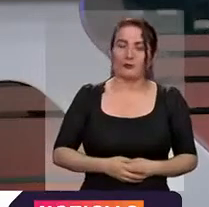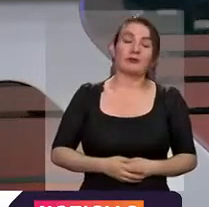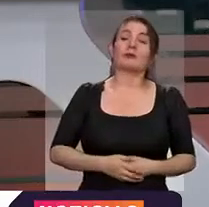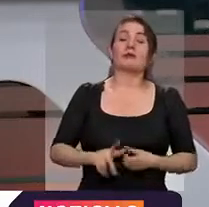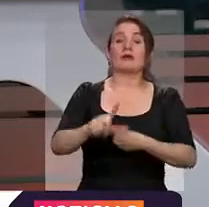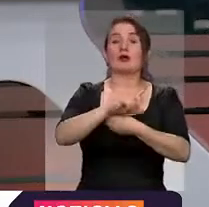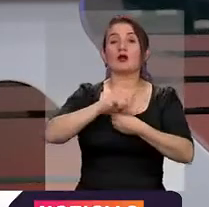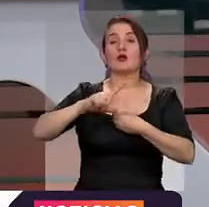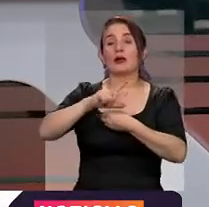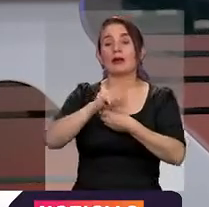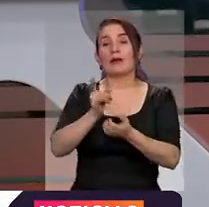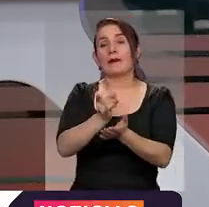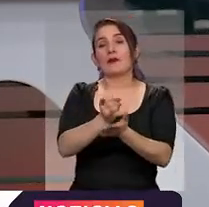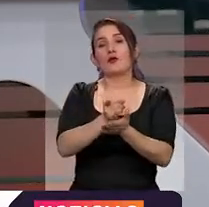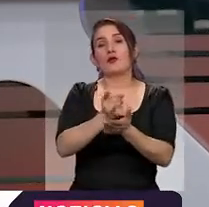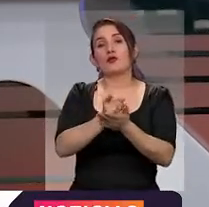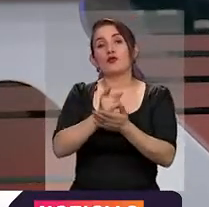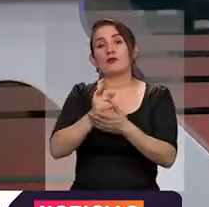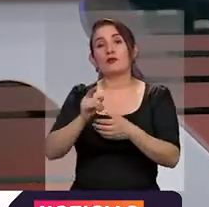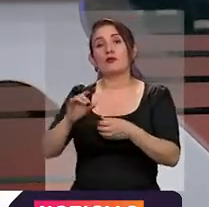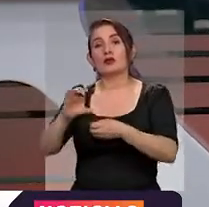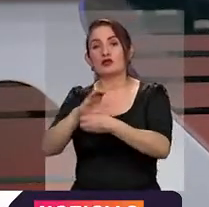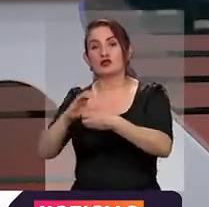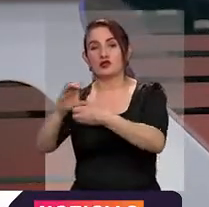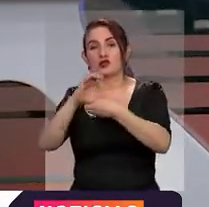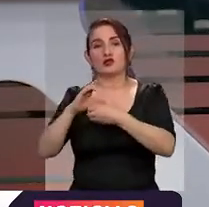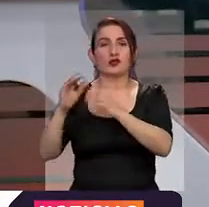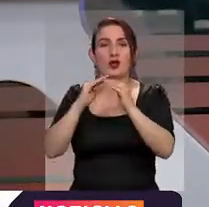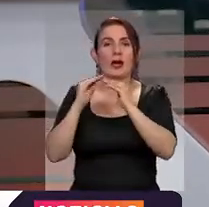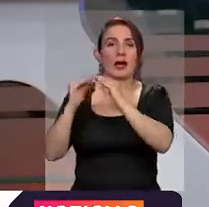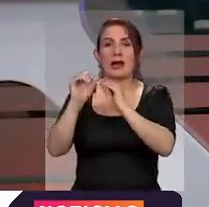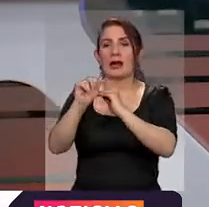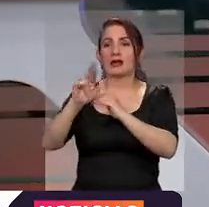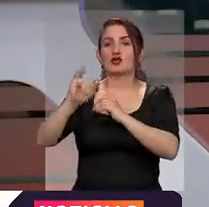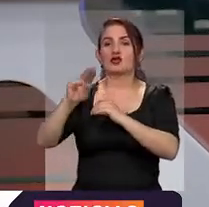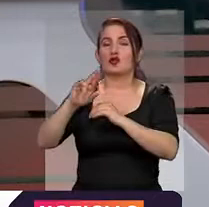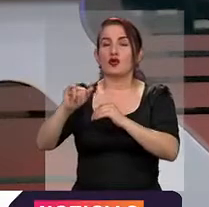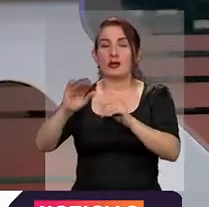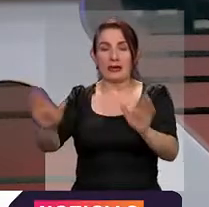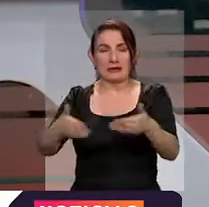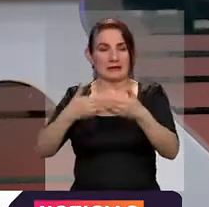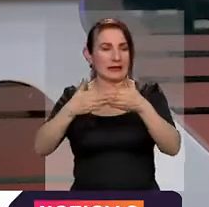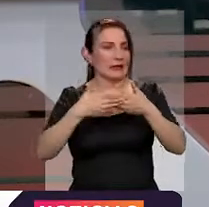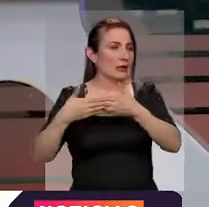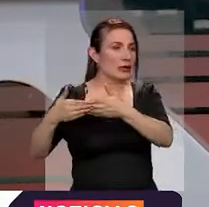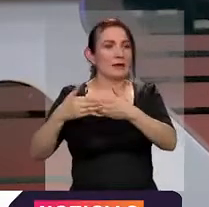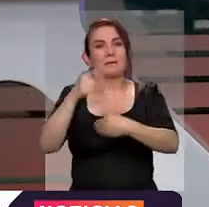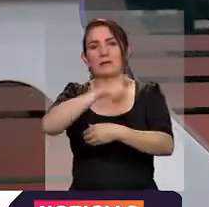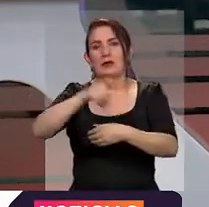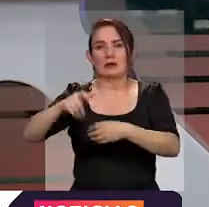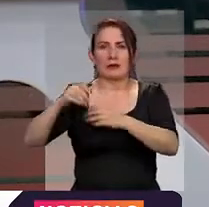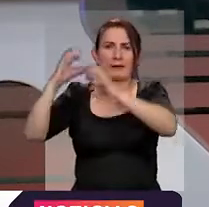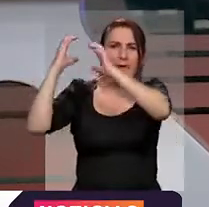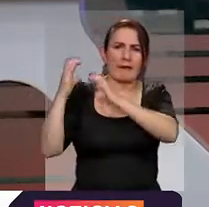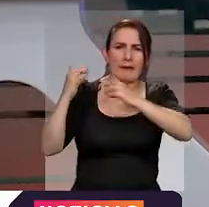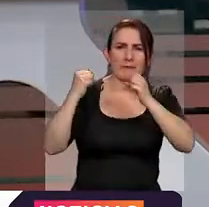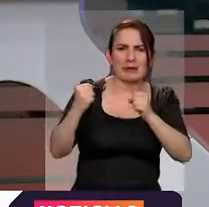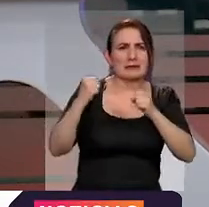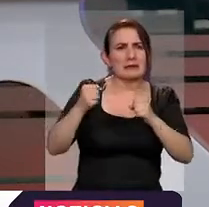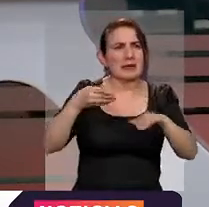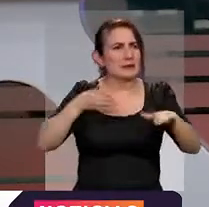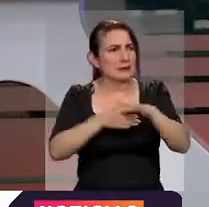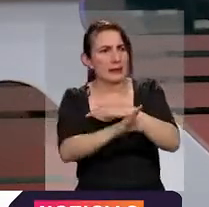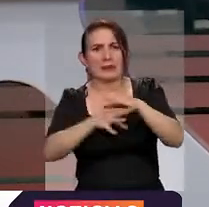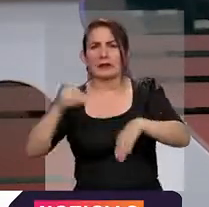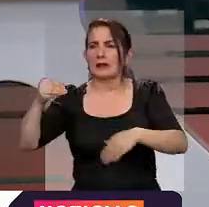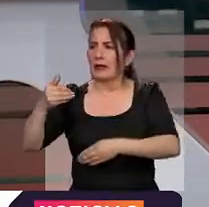En la localidad de Usme, habitantes de la urbanización Arizona cerraron la vía para evitar el paso de vehículos de carga pesada que salen e ingresan a una